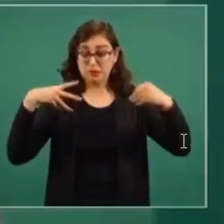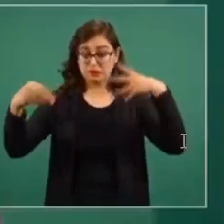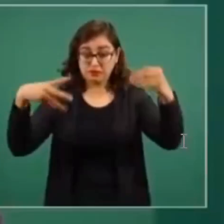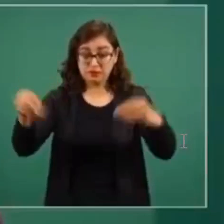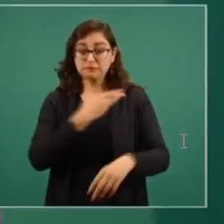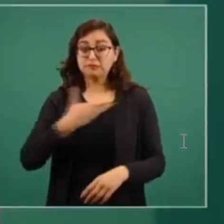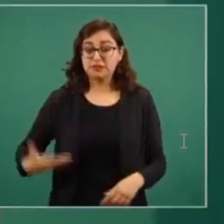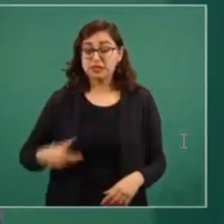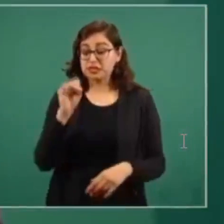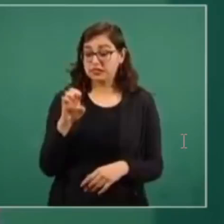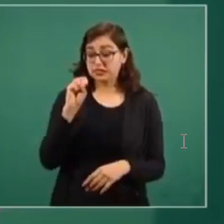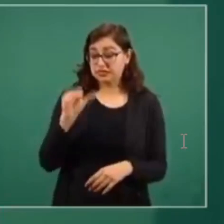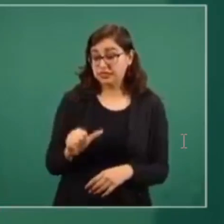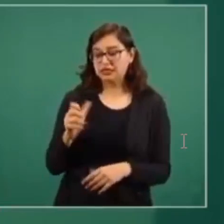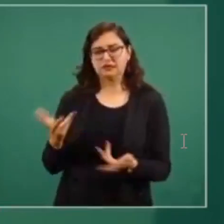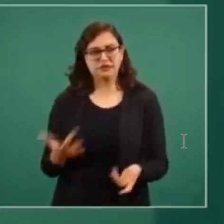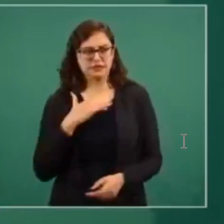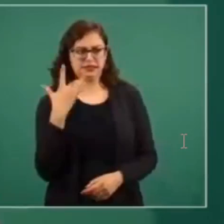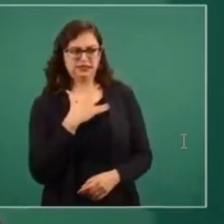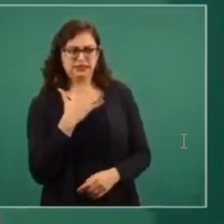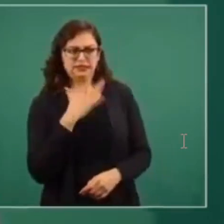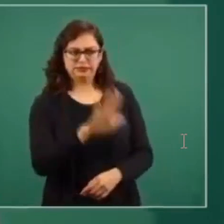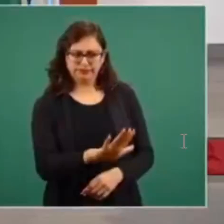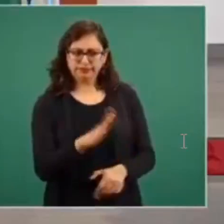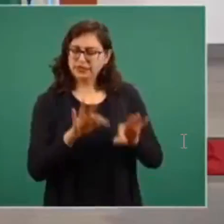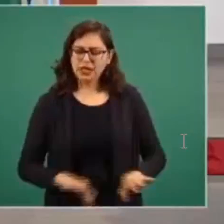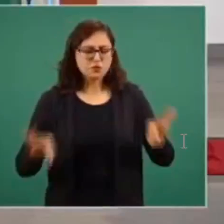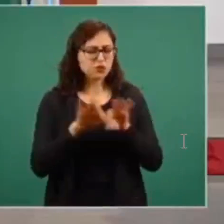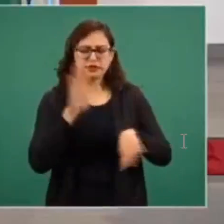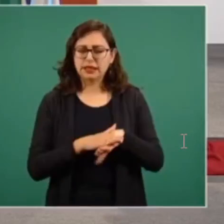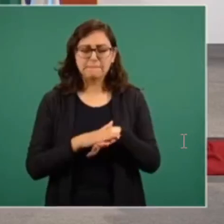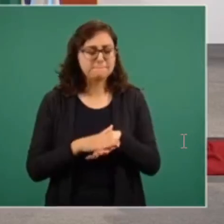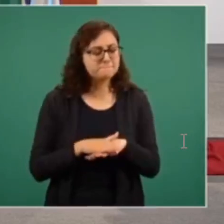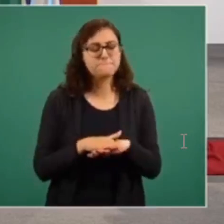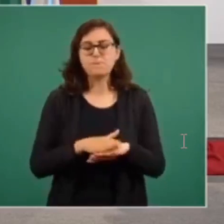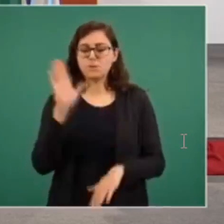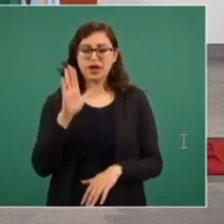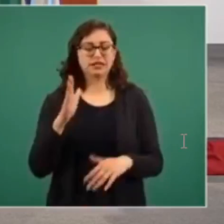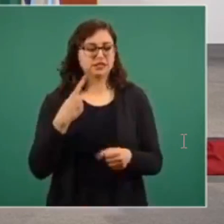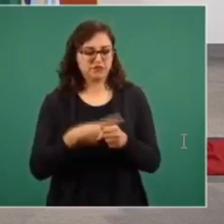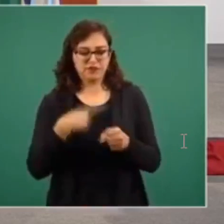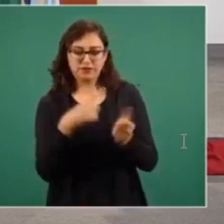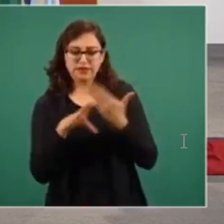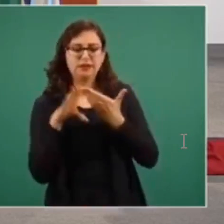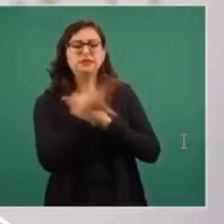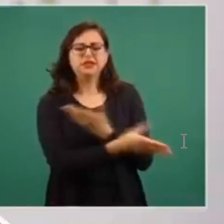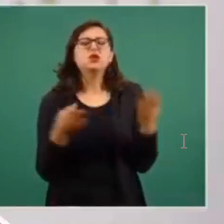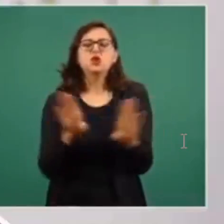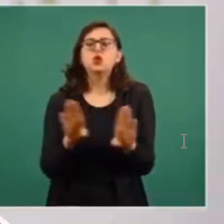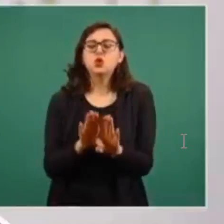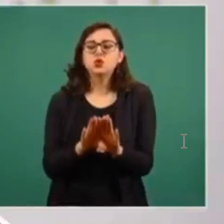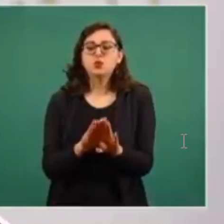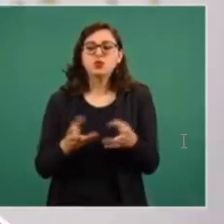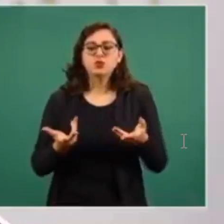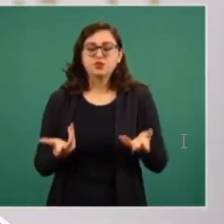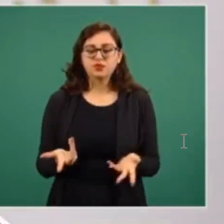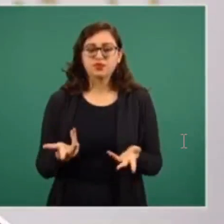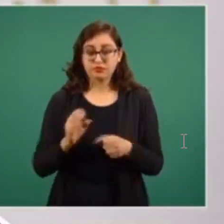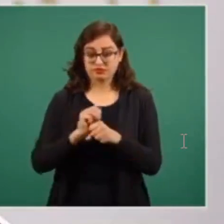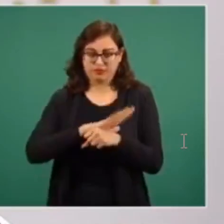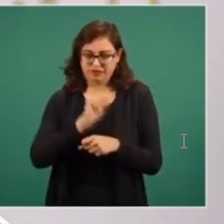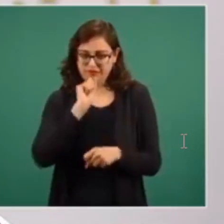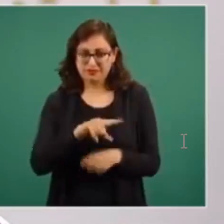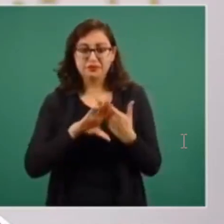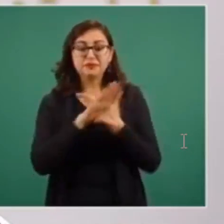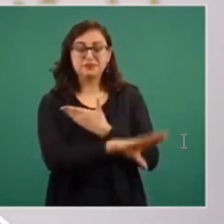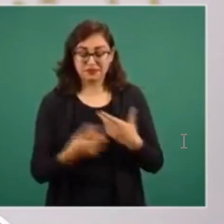una de las formas más claras de lograr prevenir cualquier tipo de enfermedad y también el COVID, pues